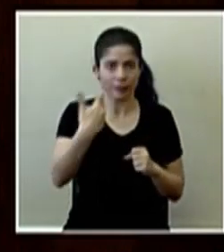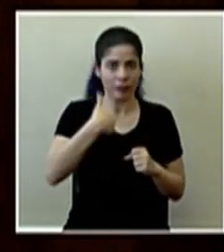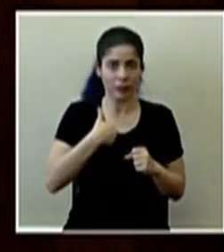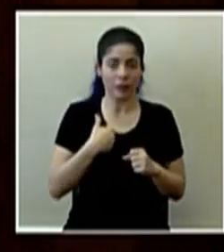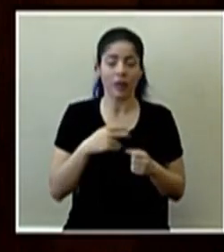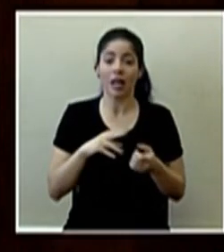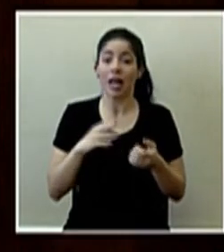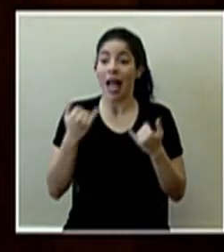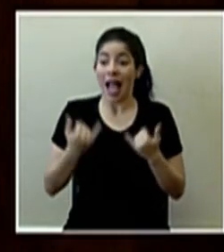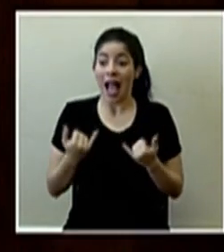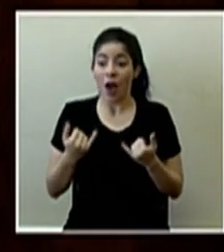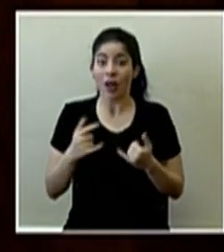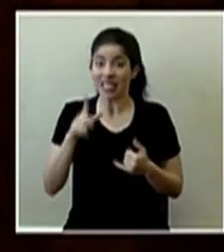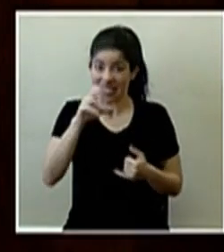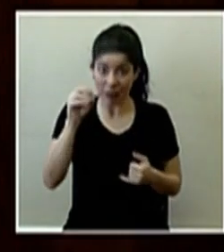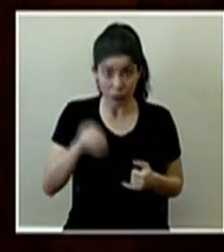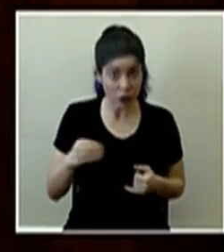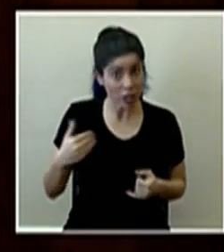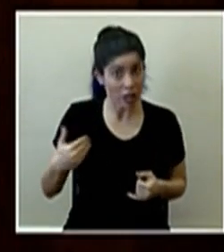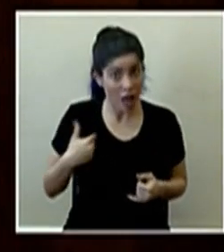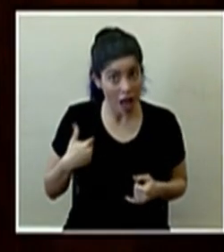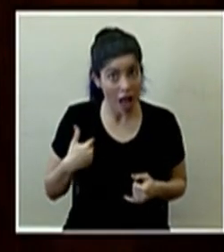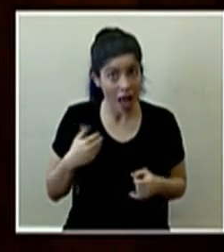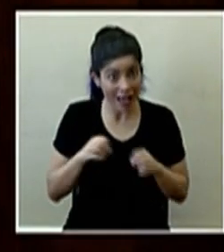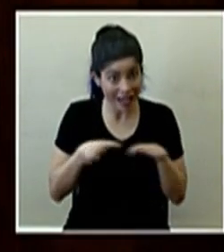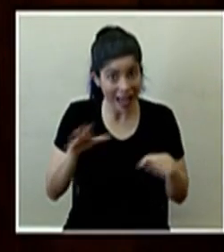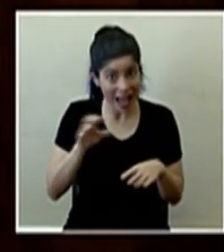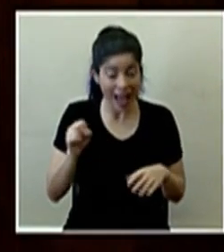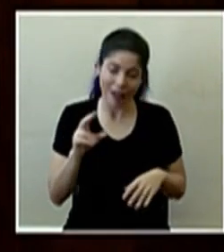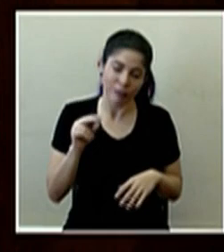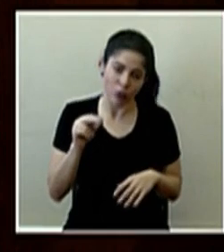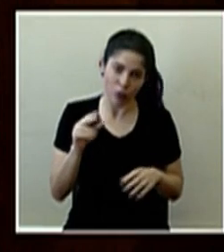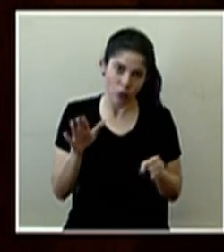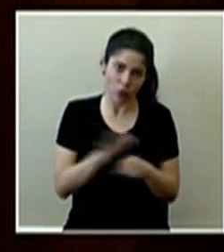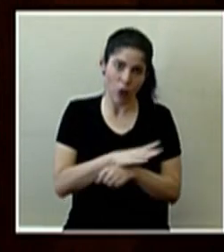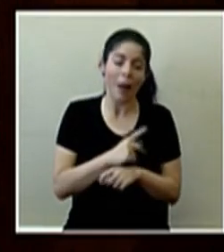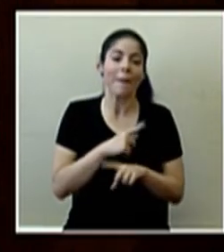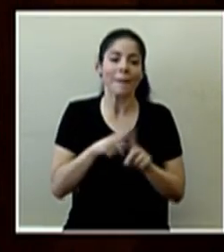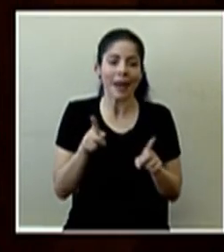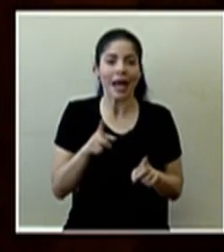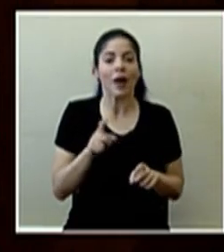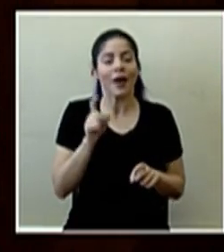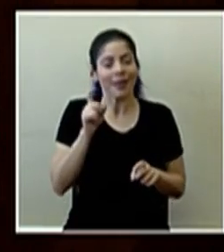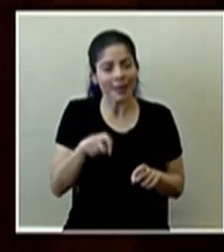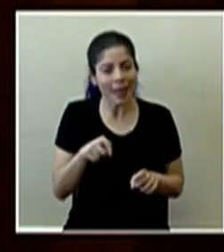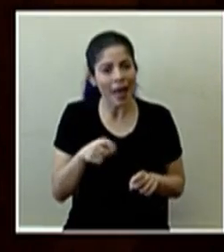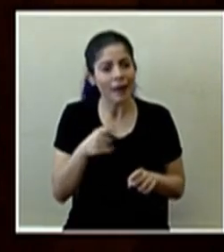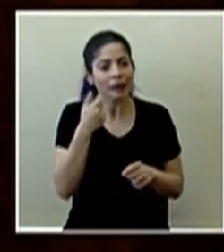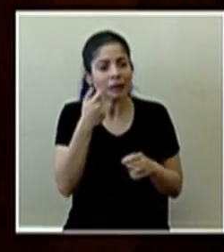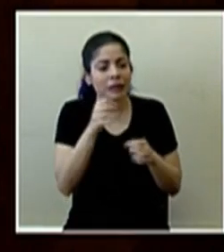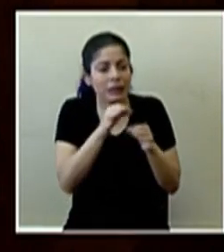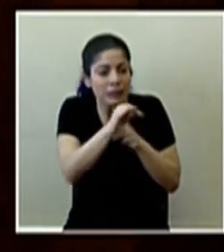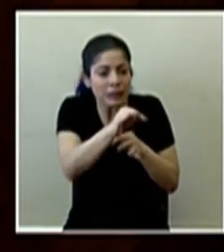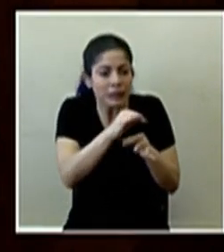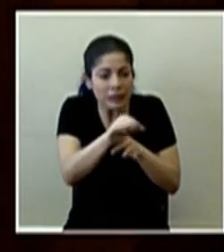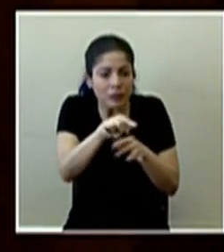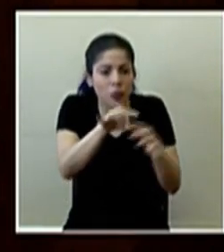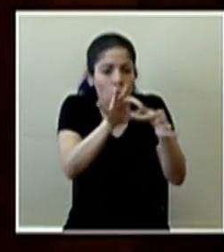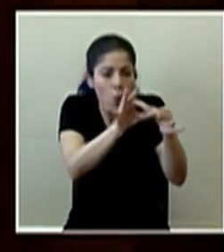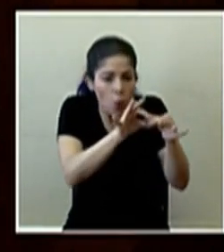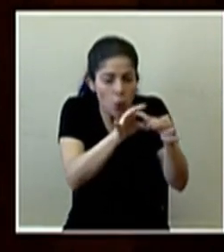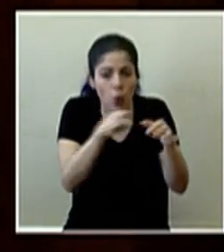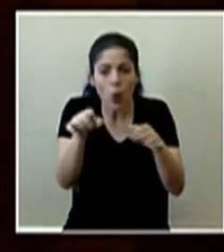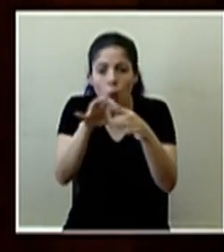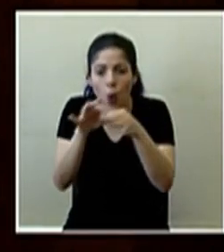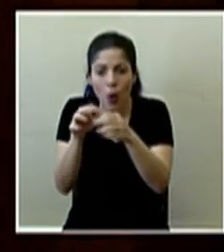está disponible en el 100% de la red de la caja. Entonces hay que coordinar localmente con el